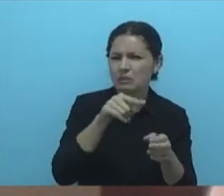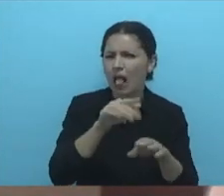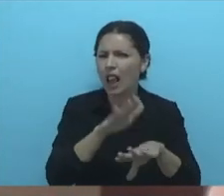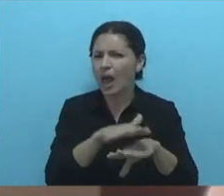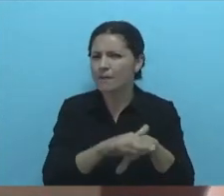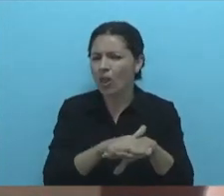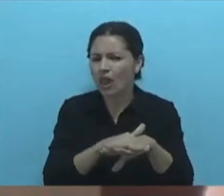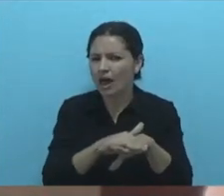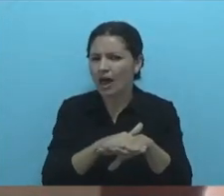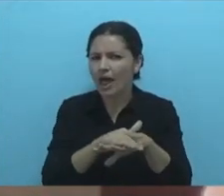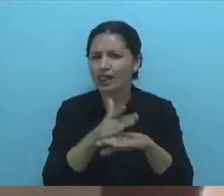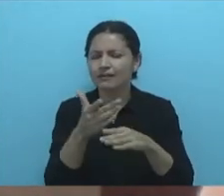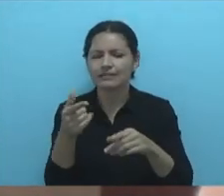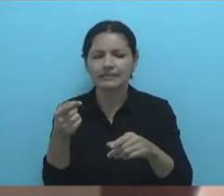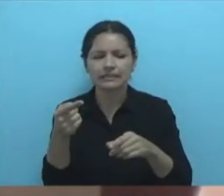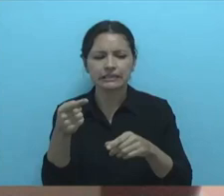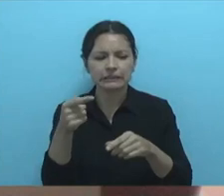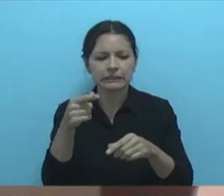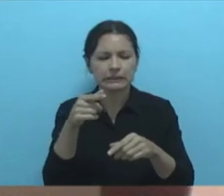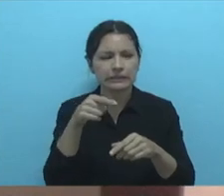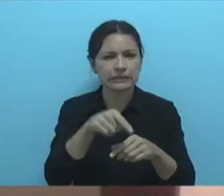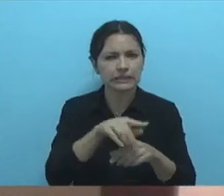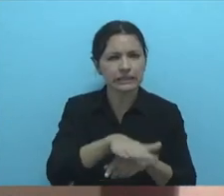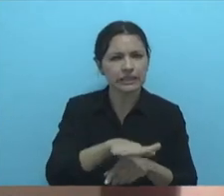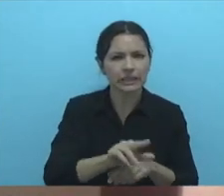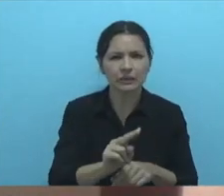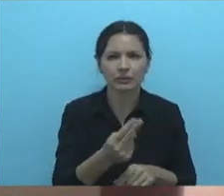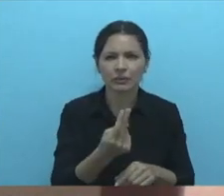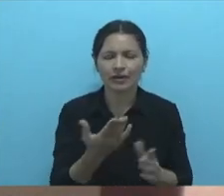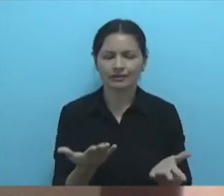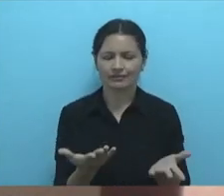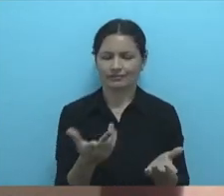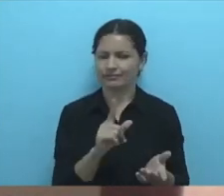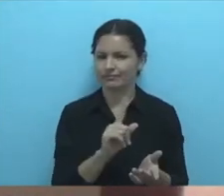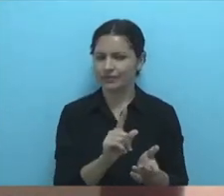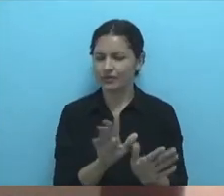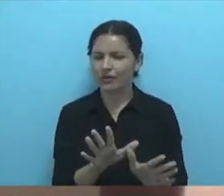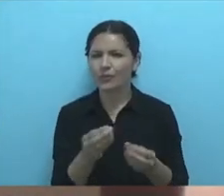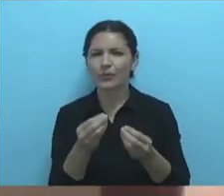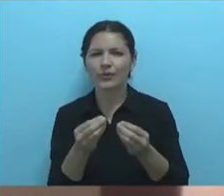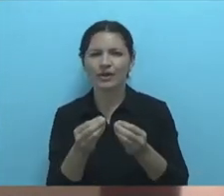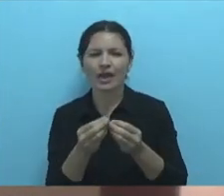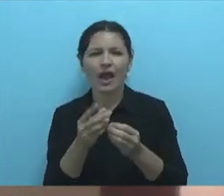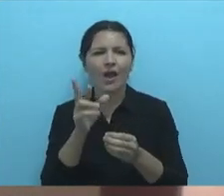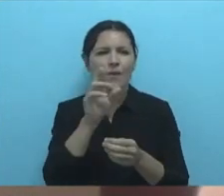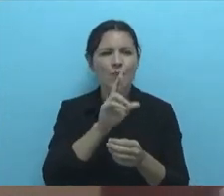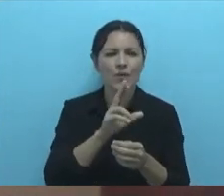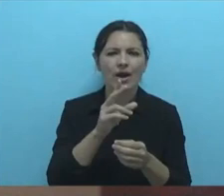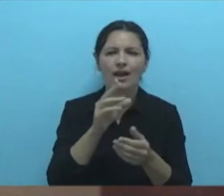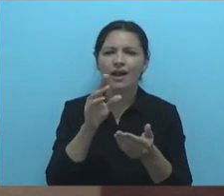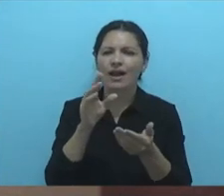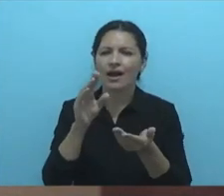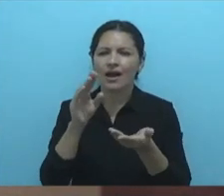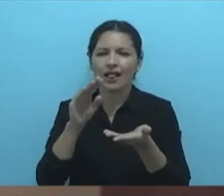múltiples legisladores feministas militantes de los derechos de las mujeres las que